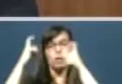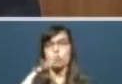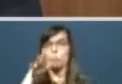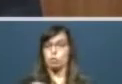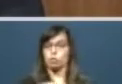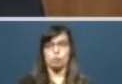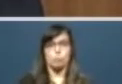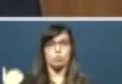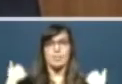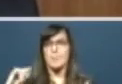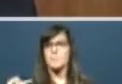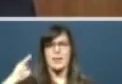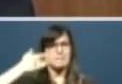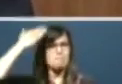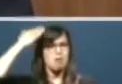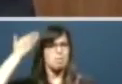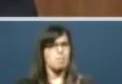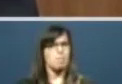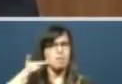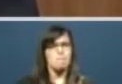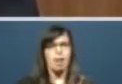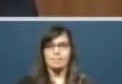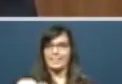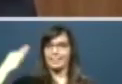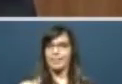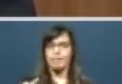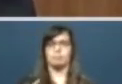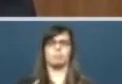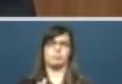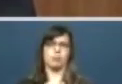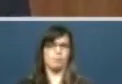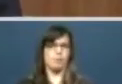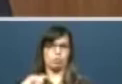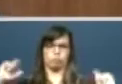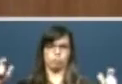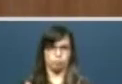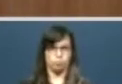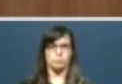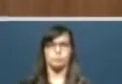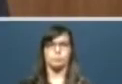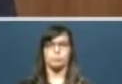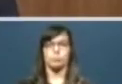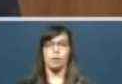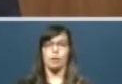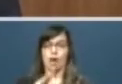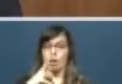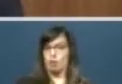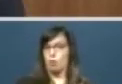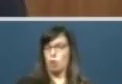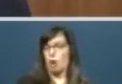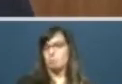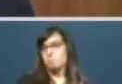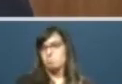responsabilidad responsabilidad y obligación es contribuir a superarla pero en este momento tampoco tendría